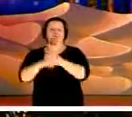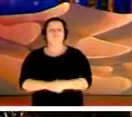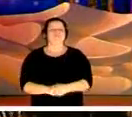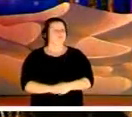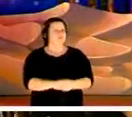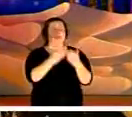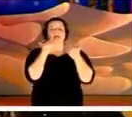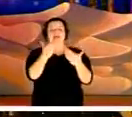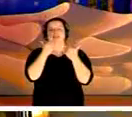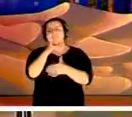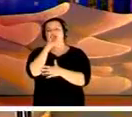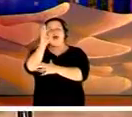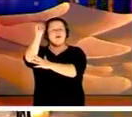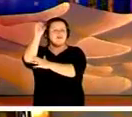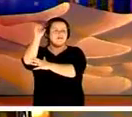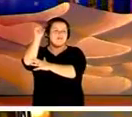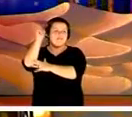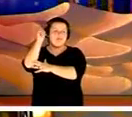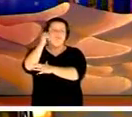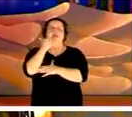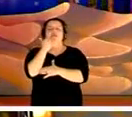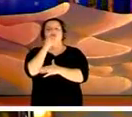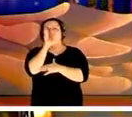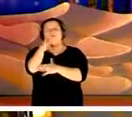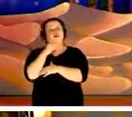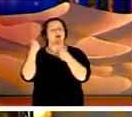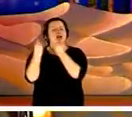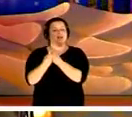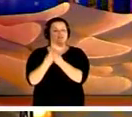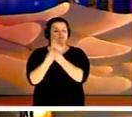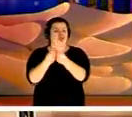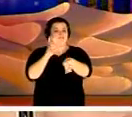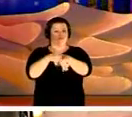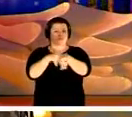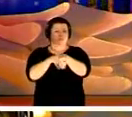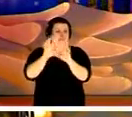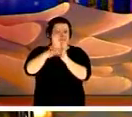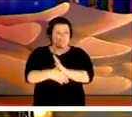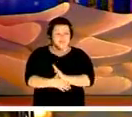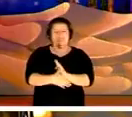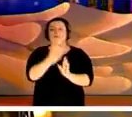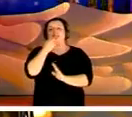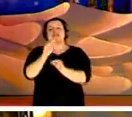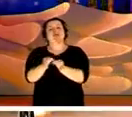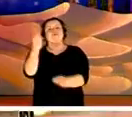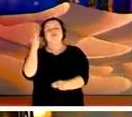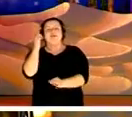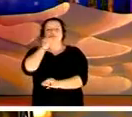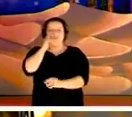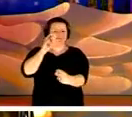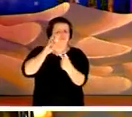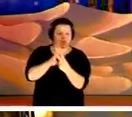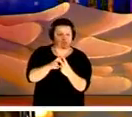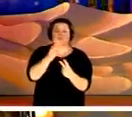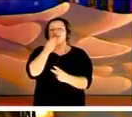Nosotros nos despedimos. Muchas gracias por estar hasta esta hora acompañándonos. Si tenemos la suerte de vernos el sábado, aquí nos veremos. Si no, nos veremos en Carrizal y en los carnavales